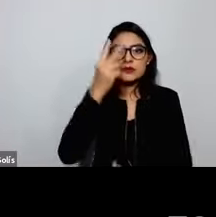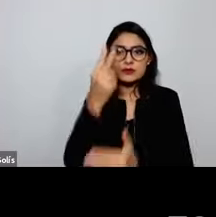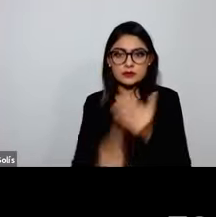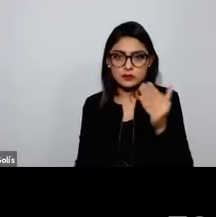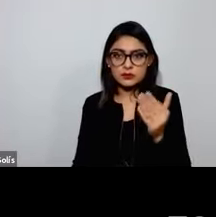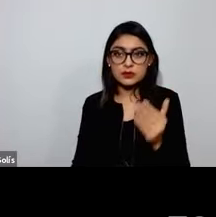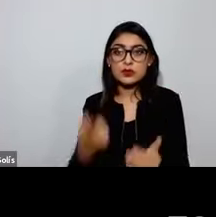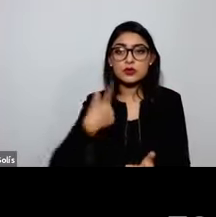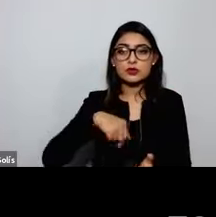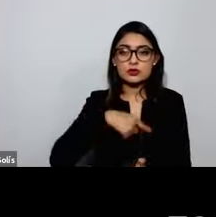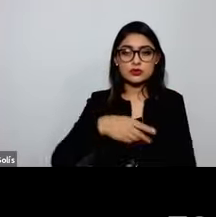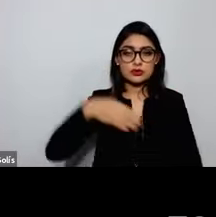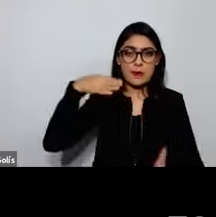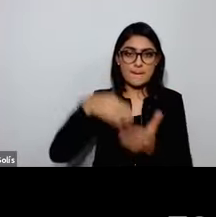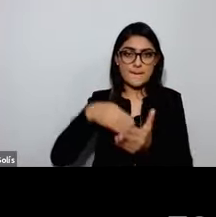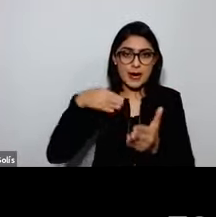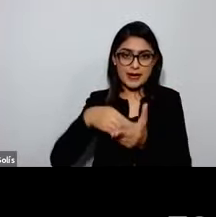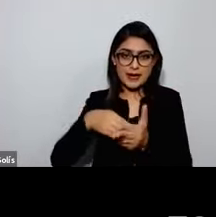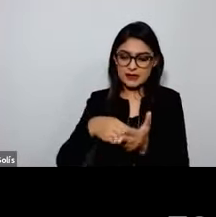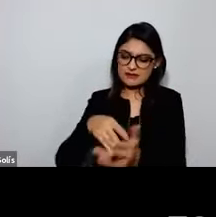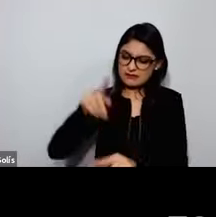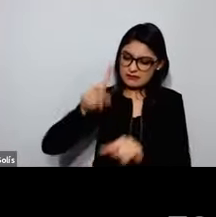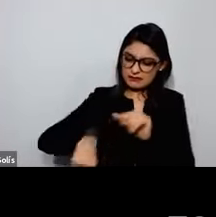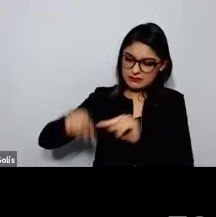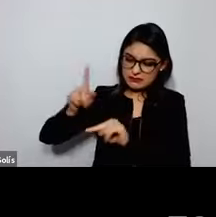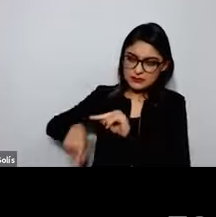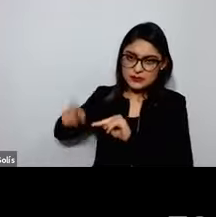eliminar barreras que discriminan y que